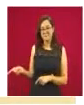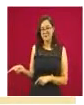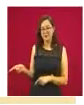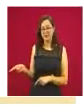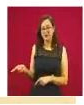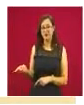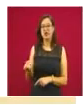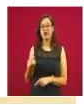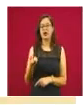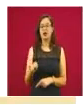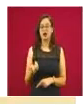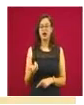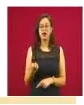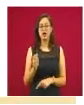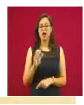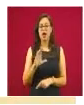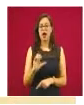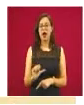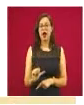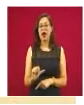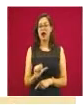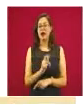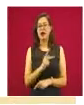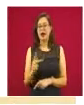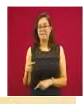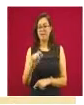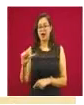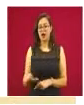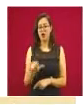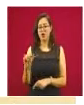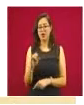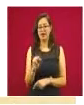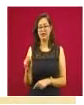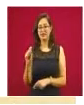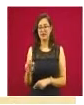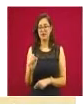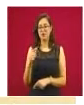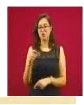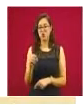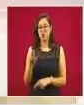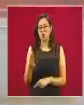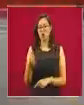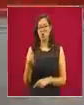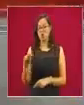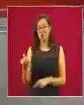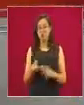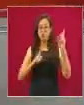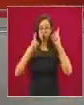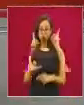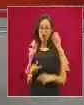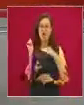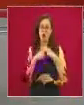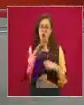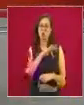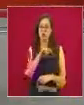que pueda uno revisar si tienen todavía dudas al respecto. La siguiente